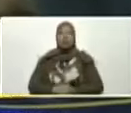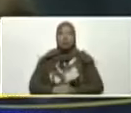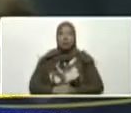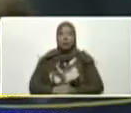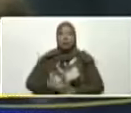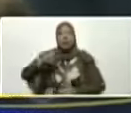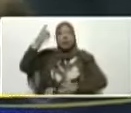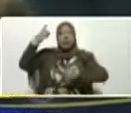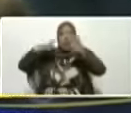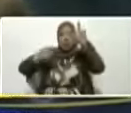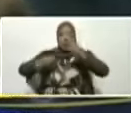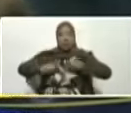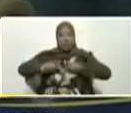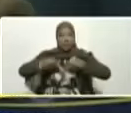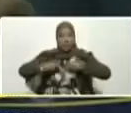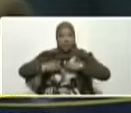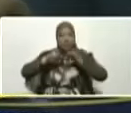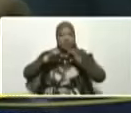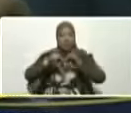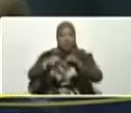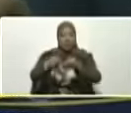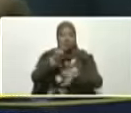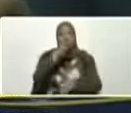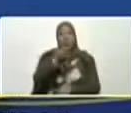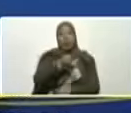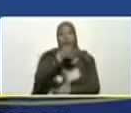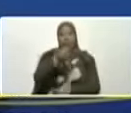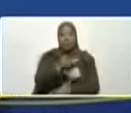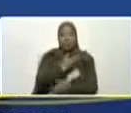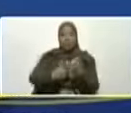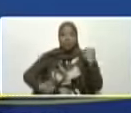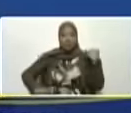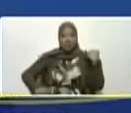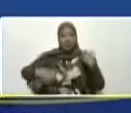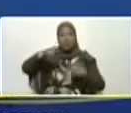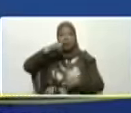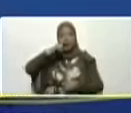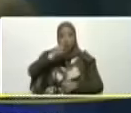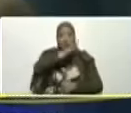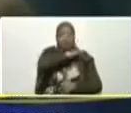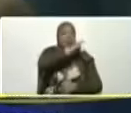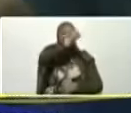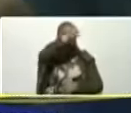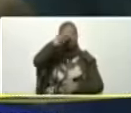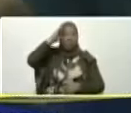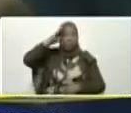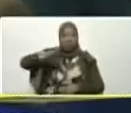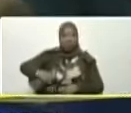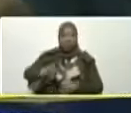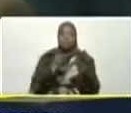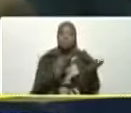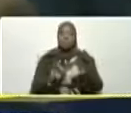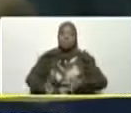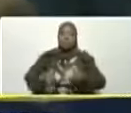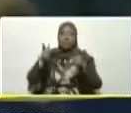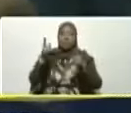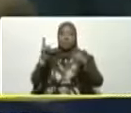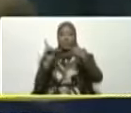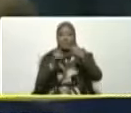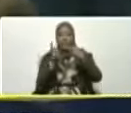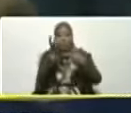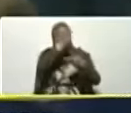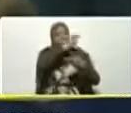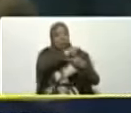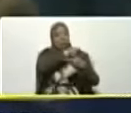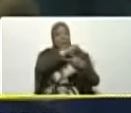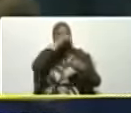Chávez vive. La patria sigue. Buenas tardes, mi comandante en jefe. Buenas tardes. Permiso para recibir el grado de teniente coronel